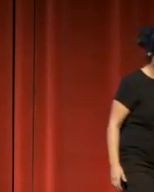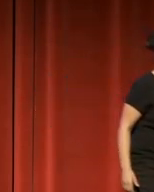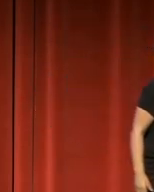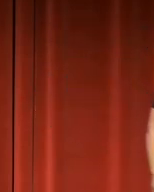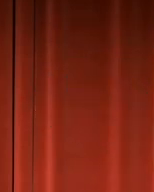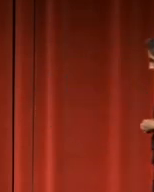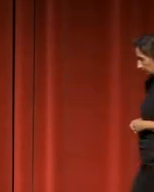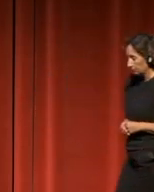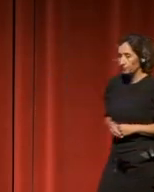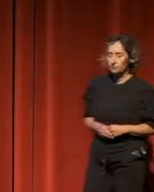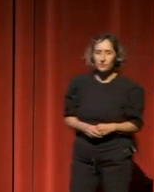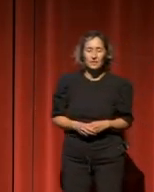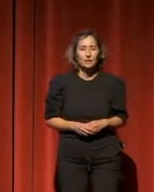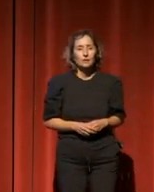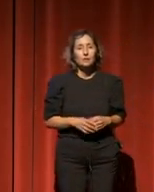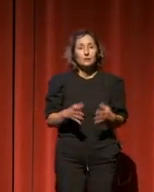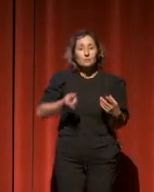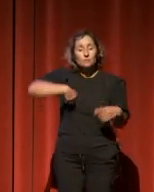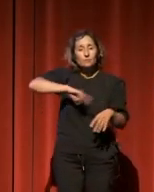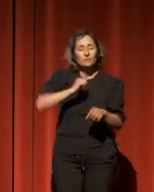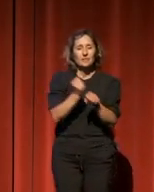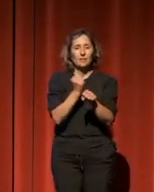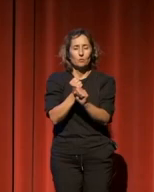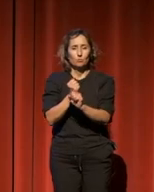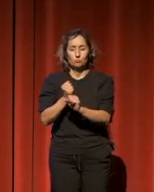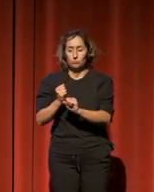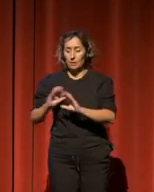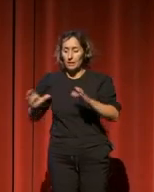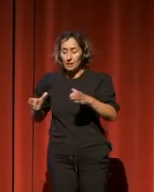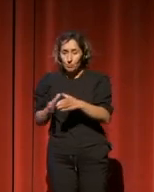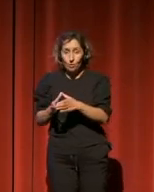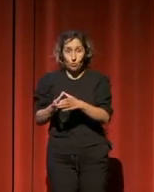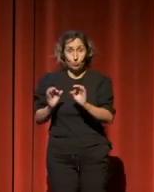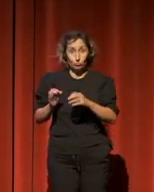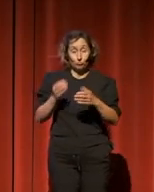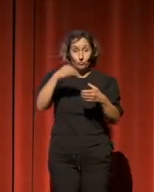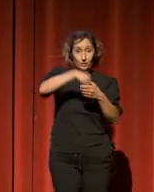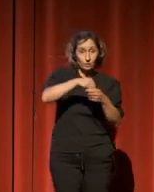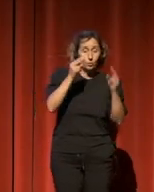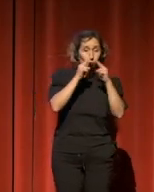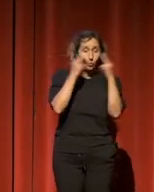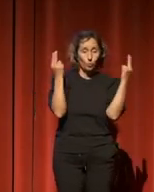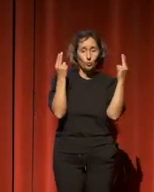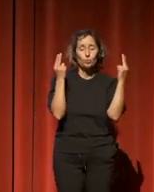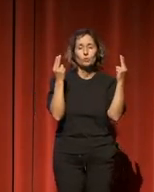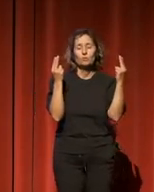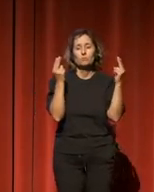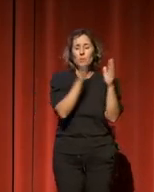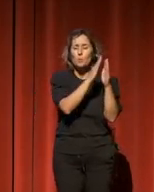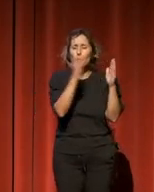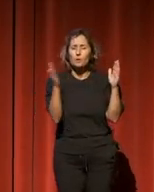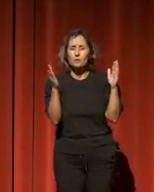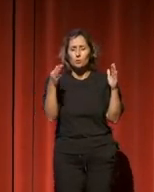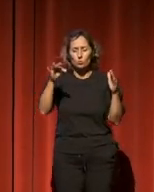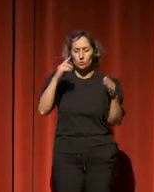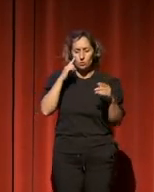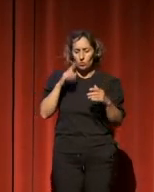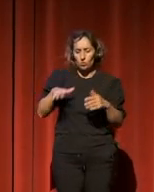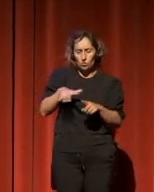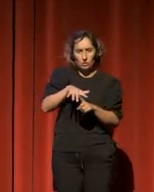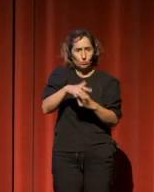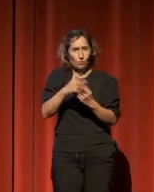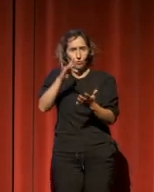equipamientos públicos es decir que la biblioteca no es el único equipamiento eh donde ocurre un poco esta tensión